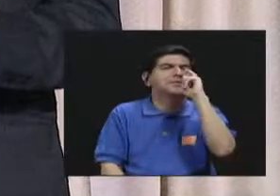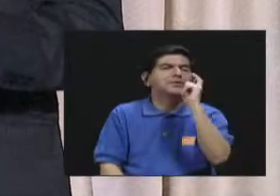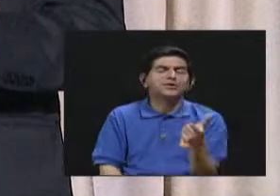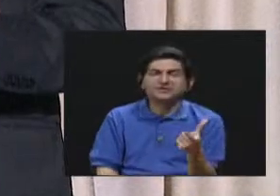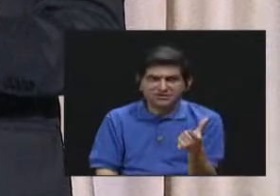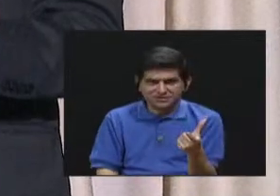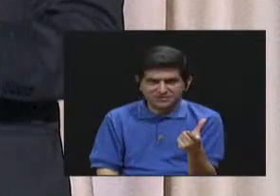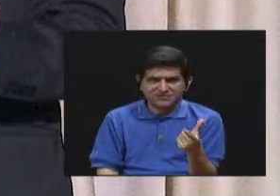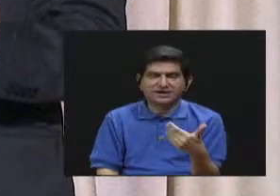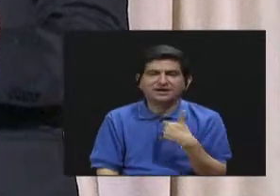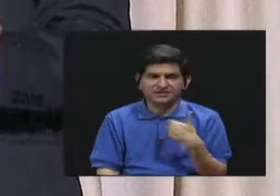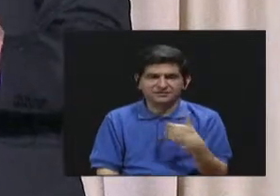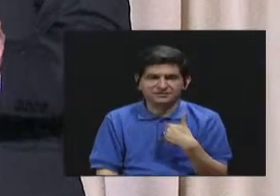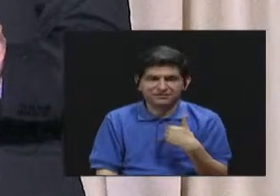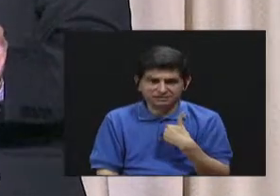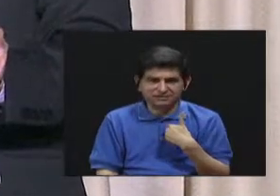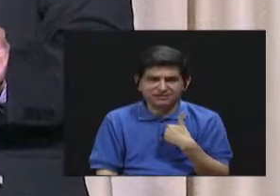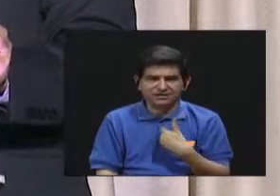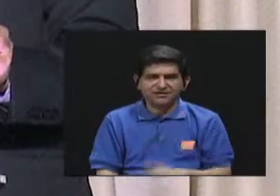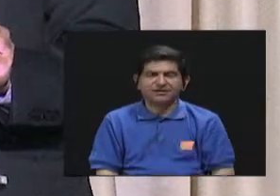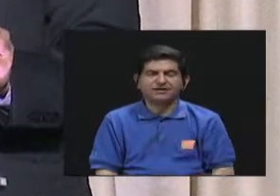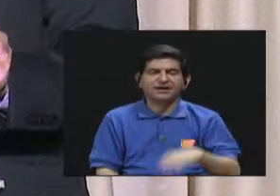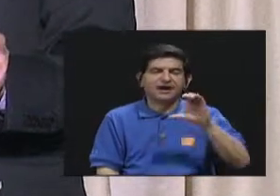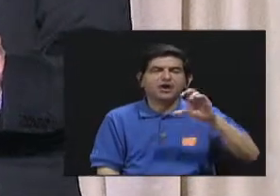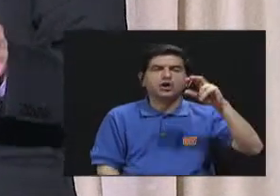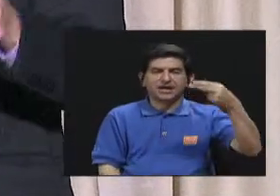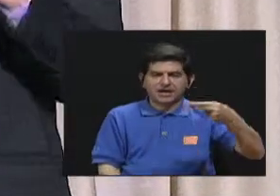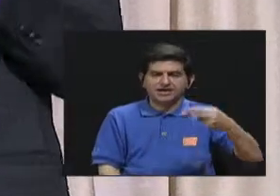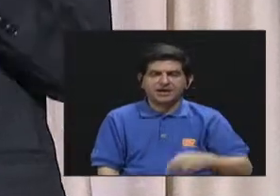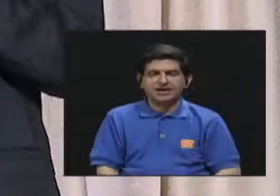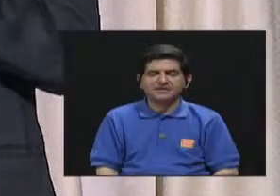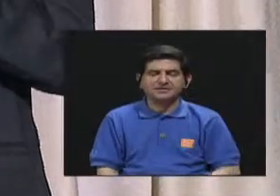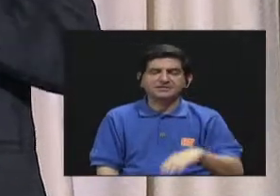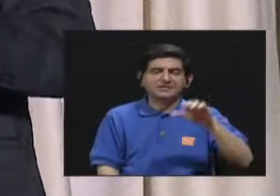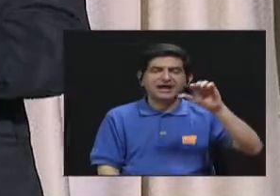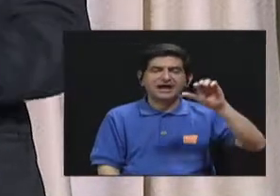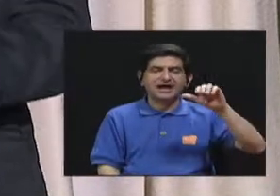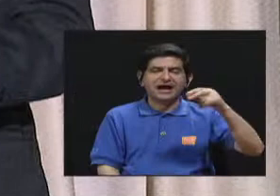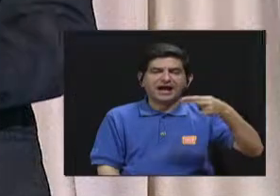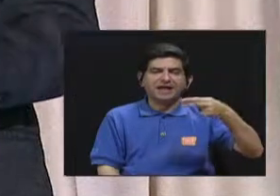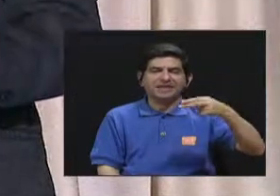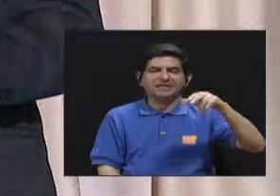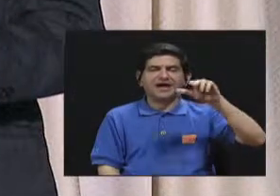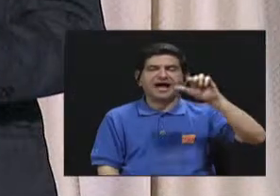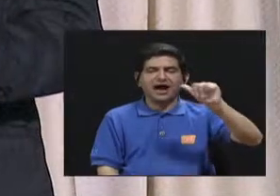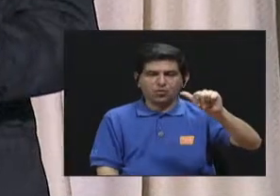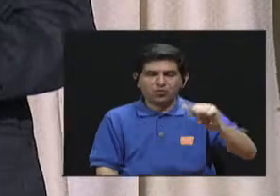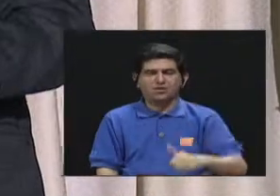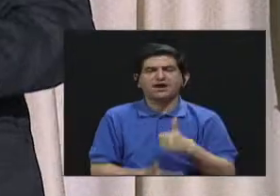contamos con Carolina Hernández y Ada Acuña, quienes se confabularon para